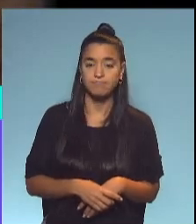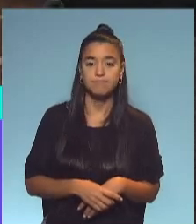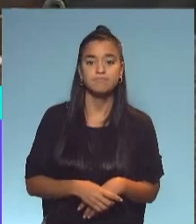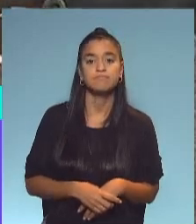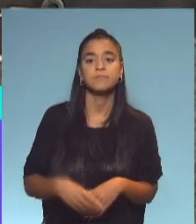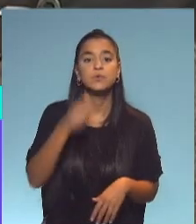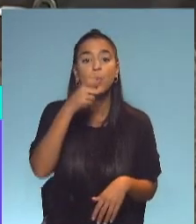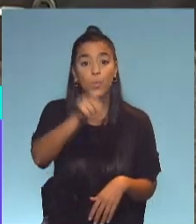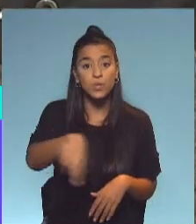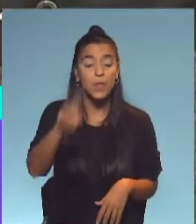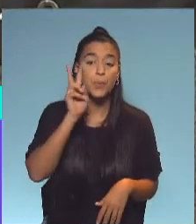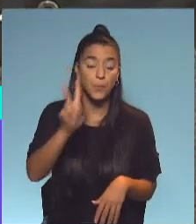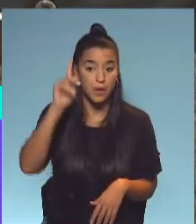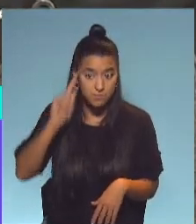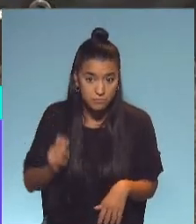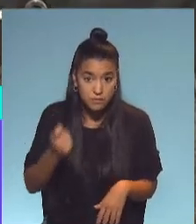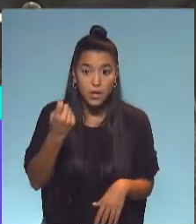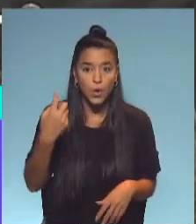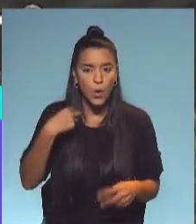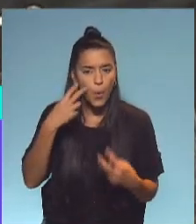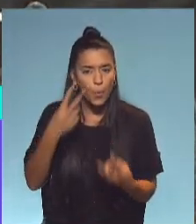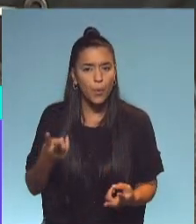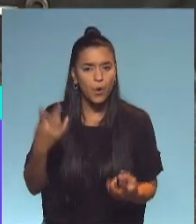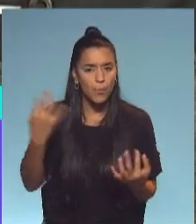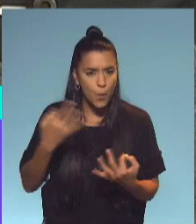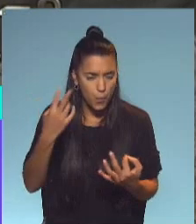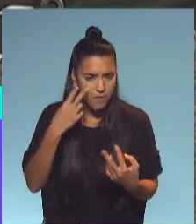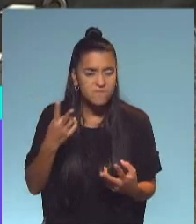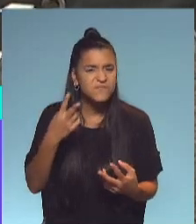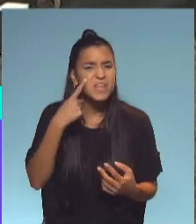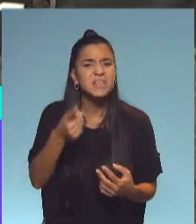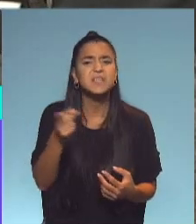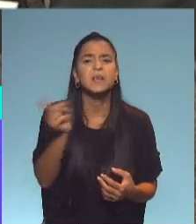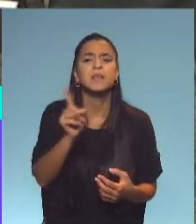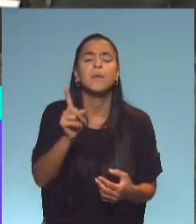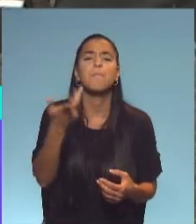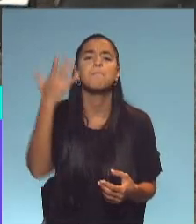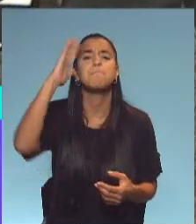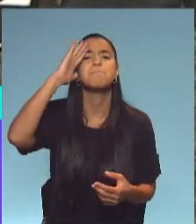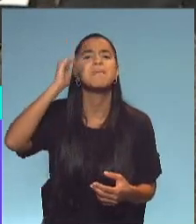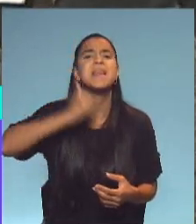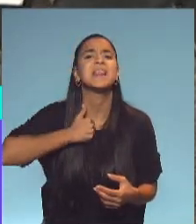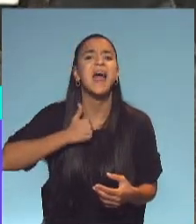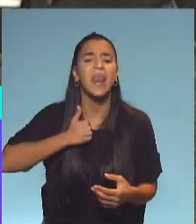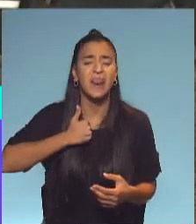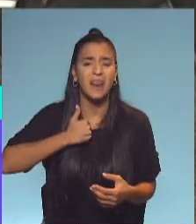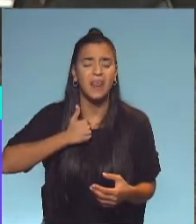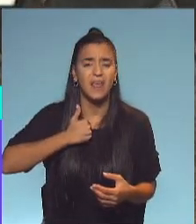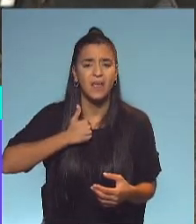si ustedes revisan la causa como lo hacen, que veo que lo hacen bastante bien, se van a dar cuenta que no hay ningún militar